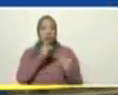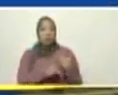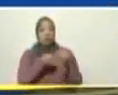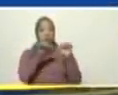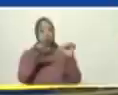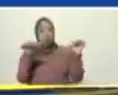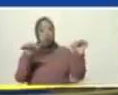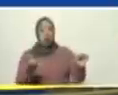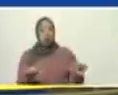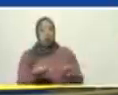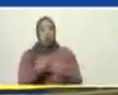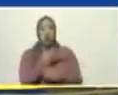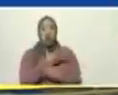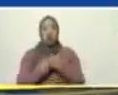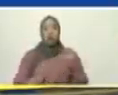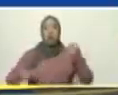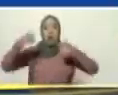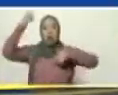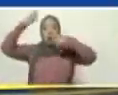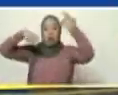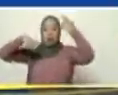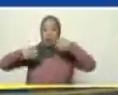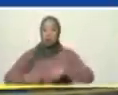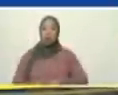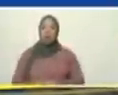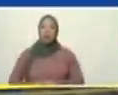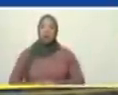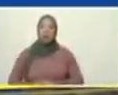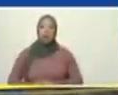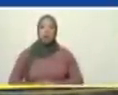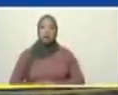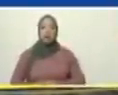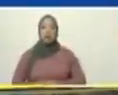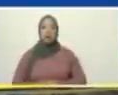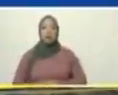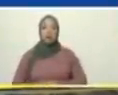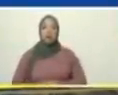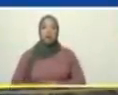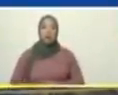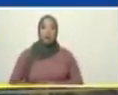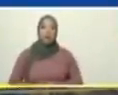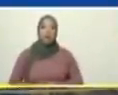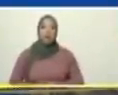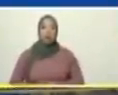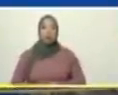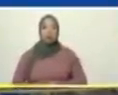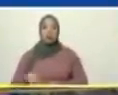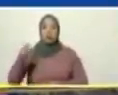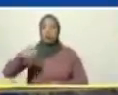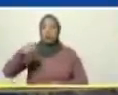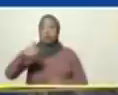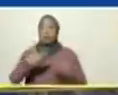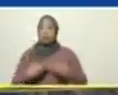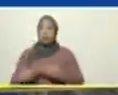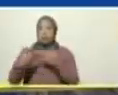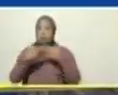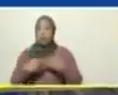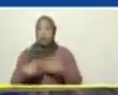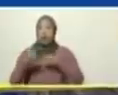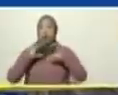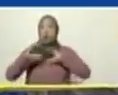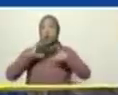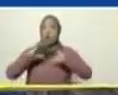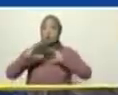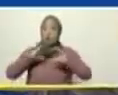comandante Hugo Chávez. Entonces ayer hicimos como una especie de exorcismo en ese lugar. Estuvimos allí hablando de la